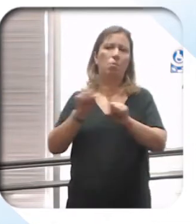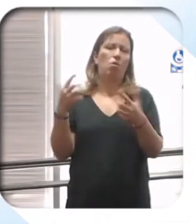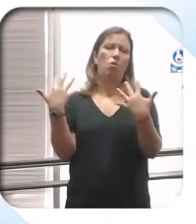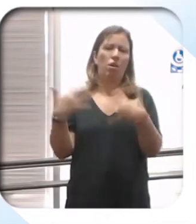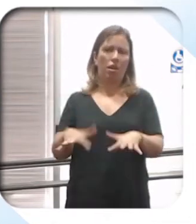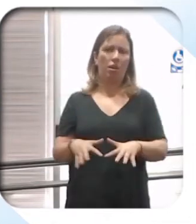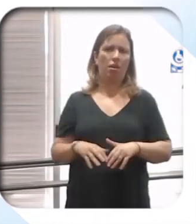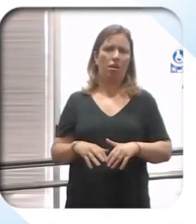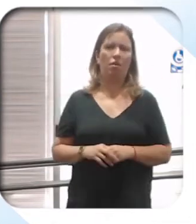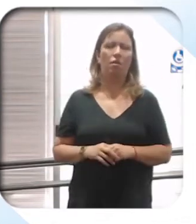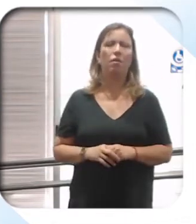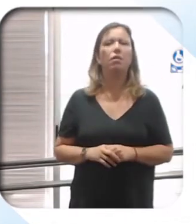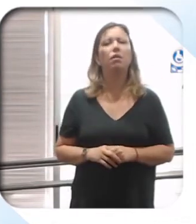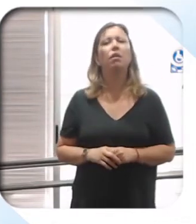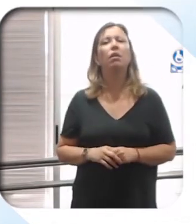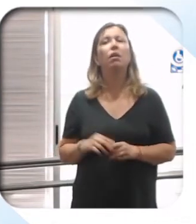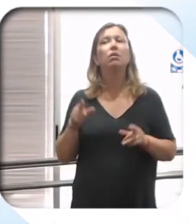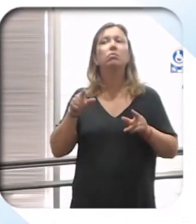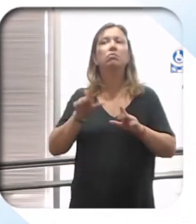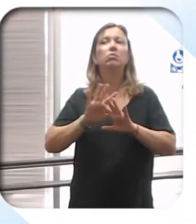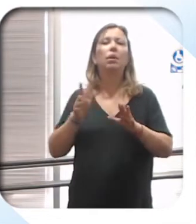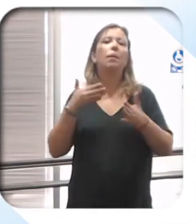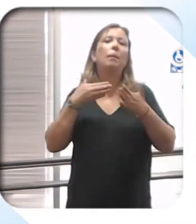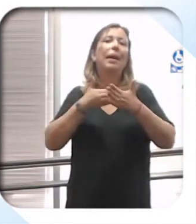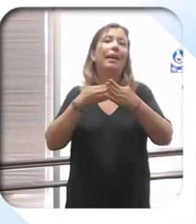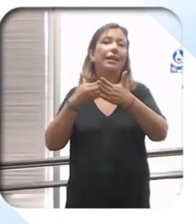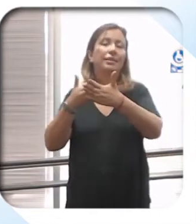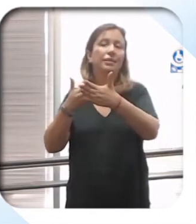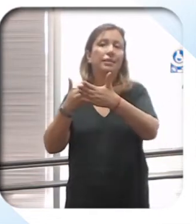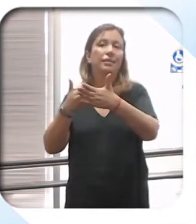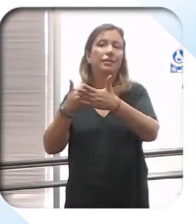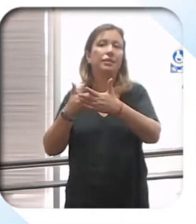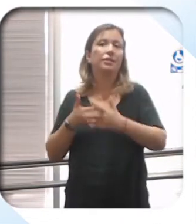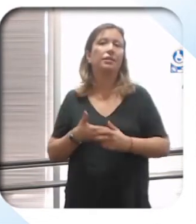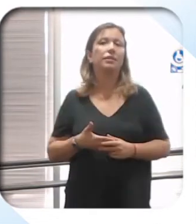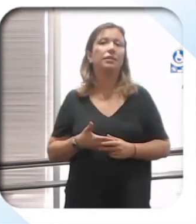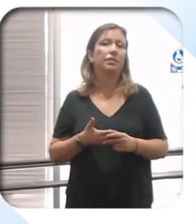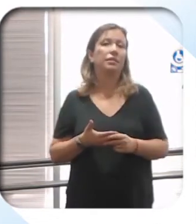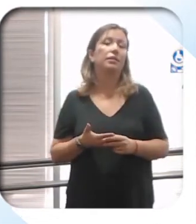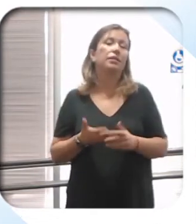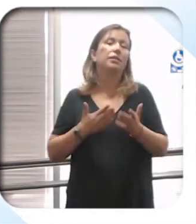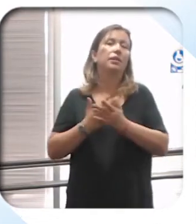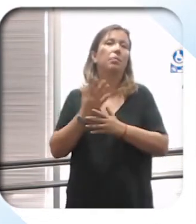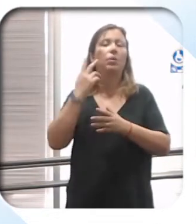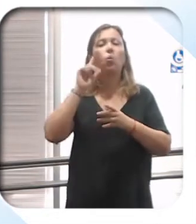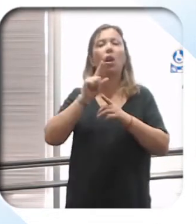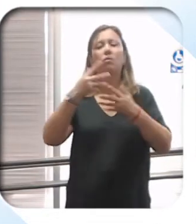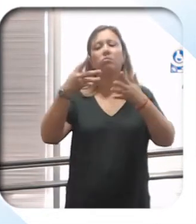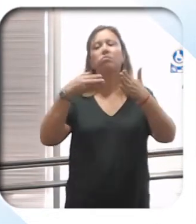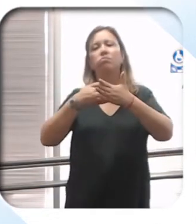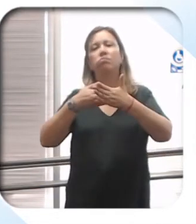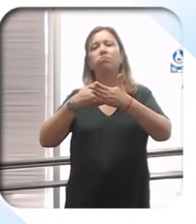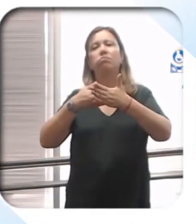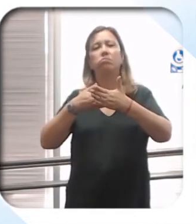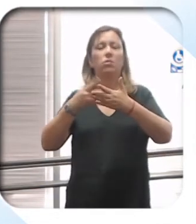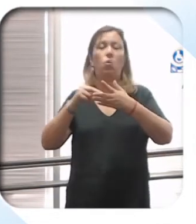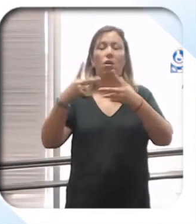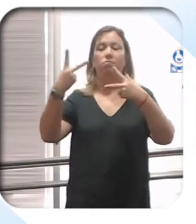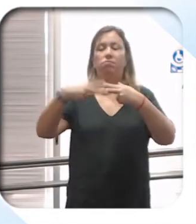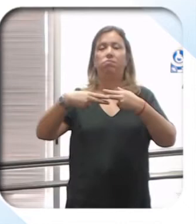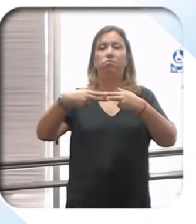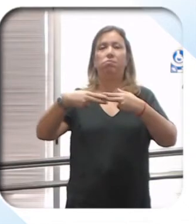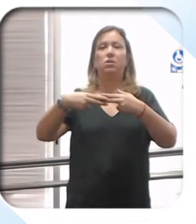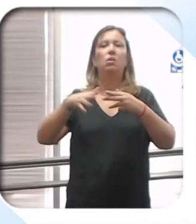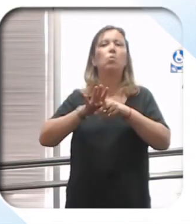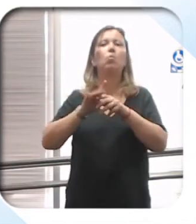tampoco. Bueno, y esto, barreras, es una imagen con barreras, porque creo que todo eso que veníamos viendo es